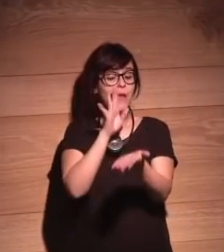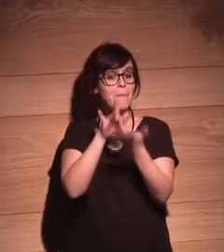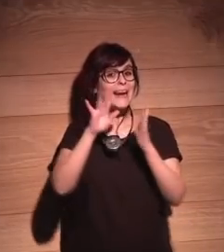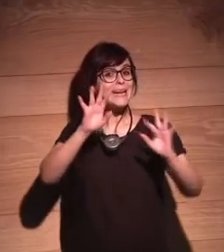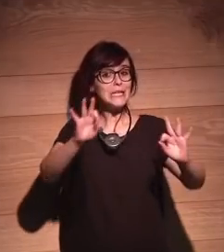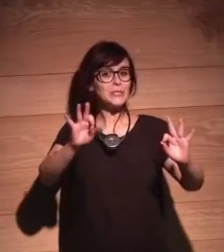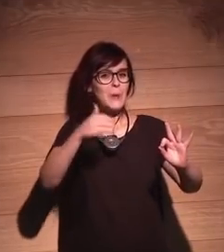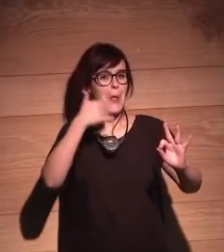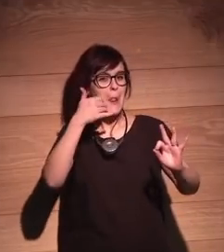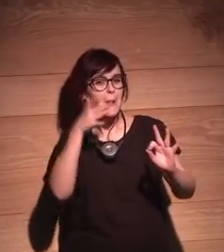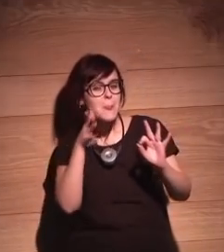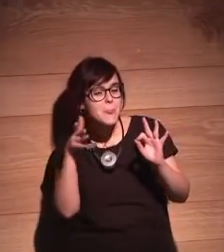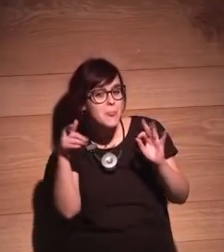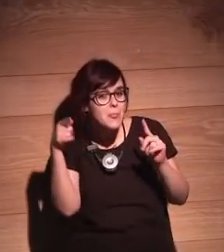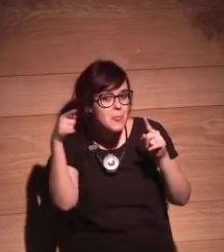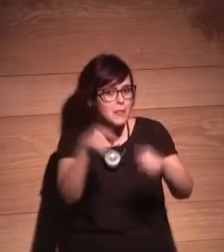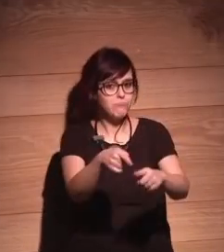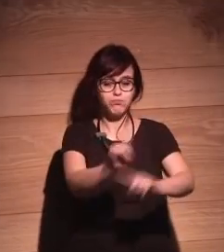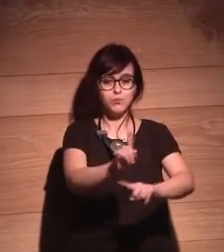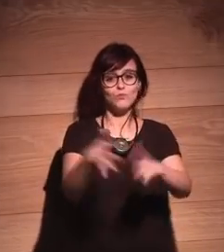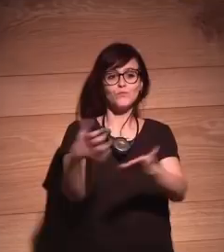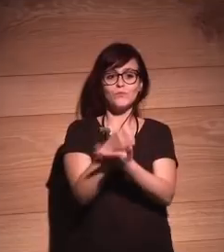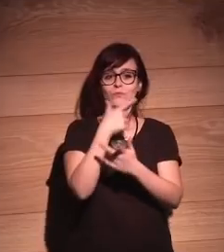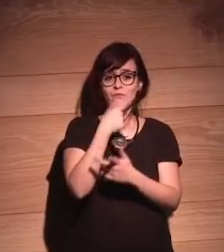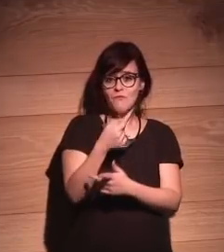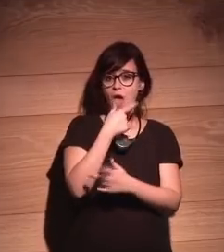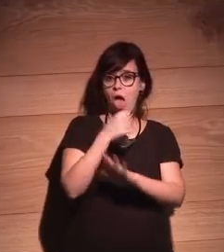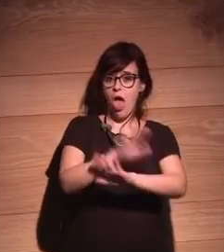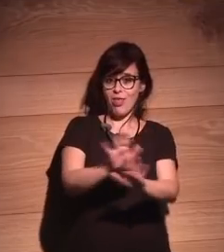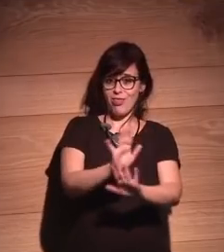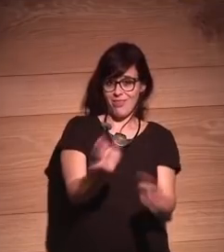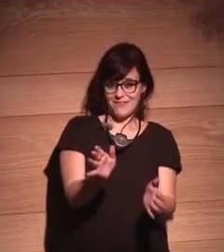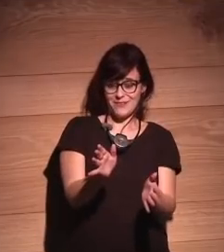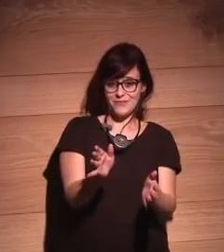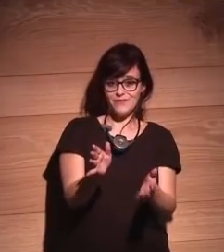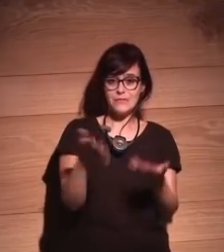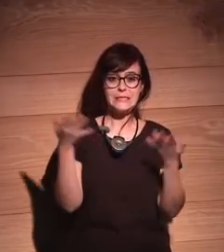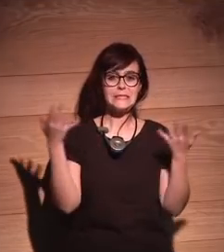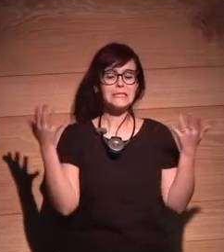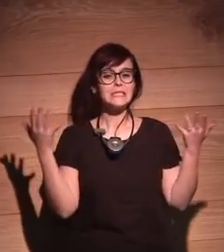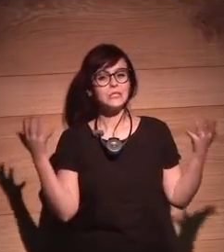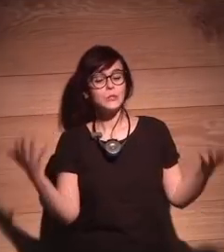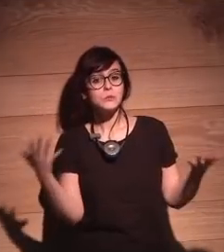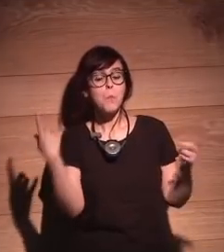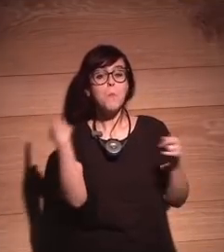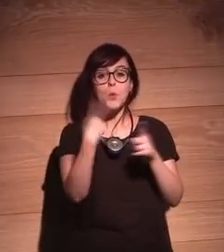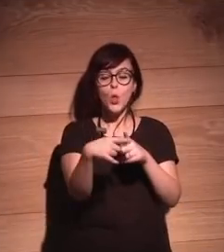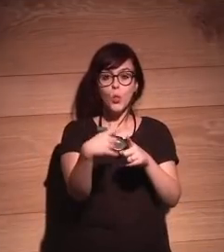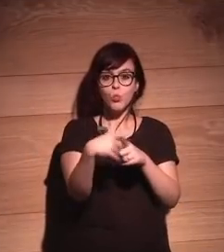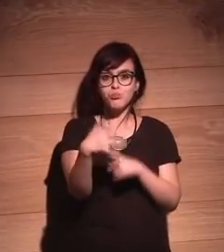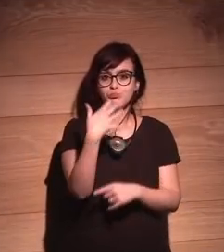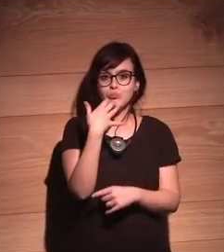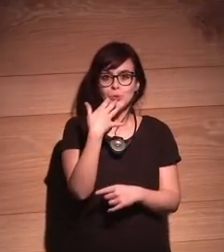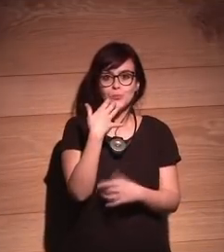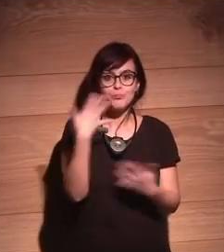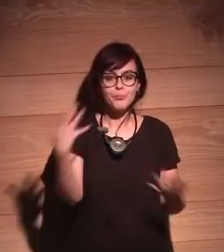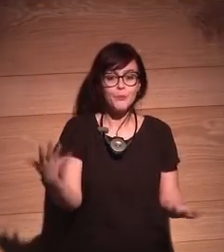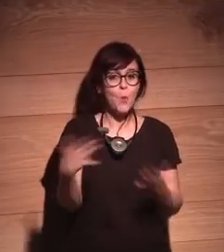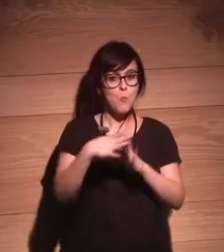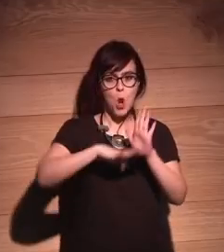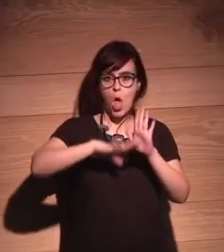riesgo, todos vamos a lo fácil, y si hay un producto como puede ser